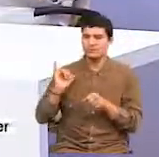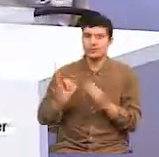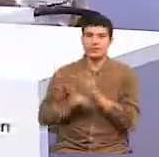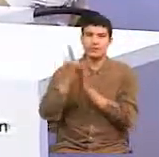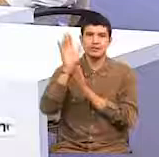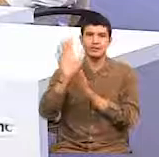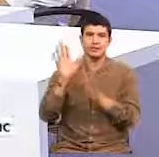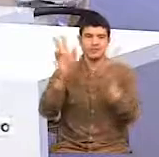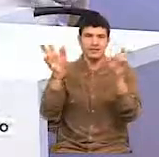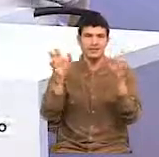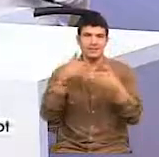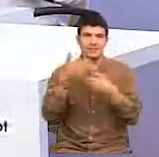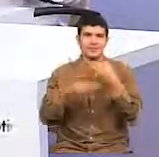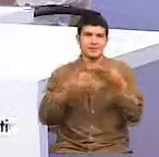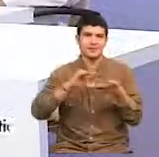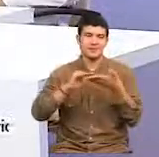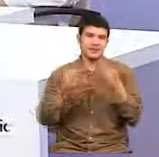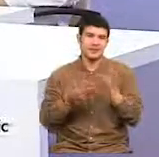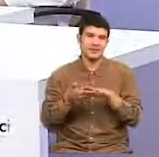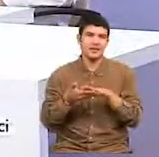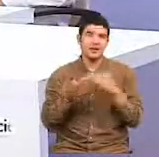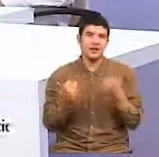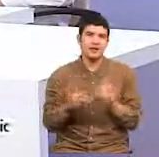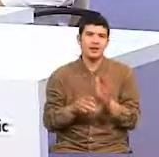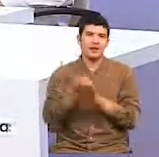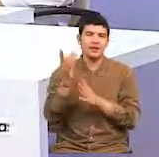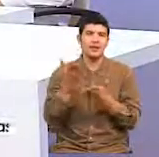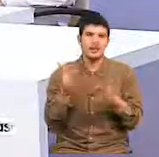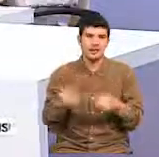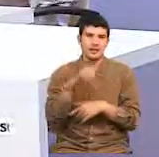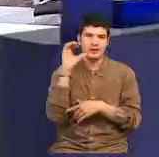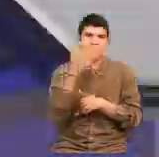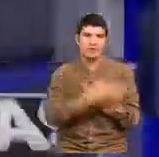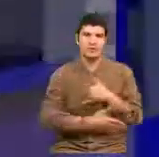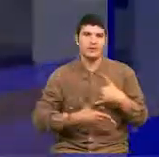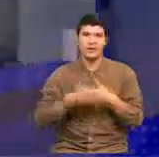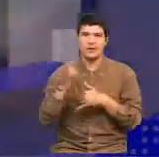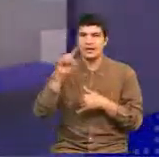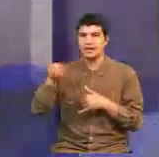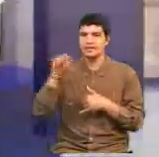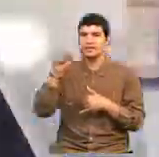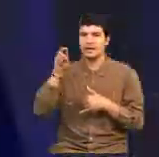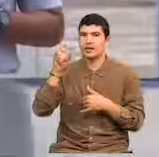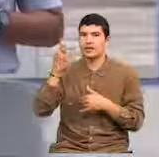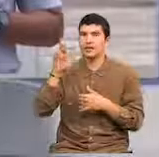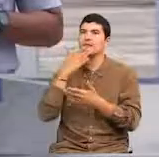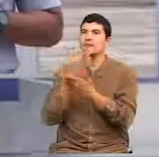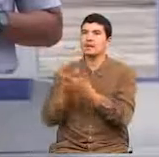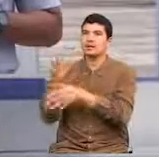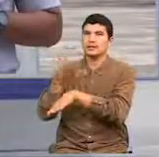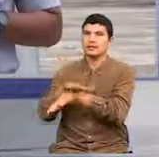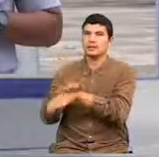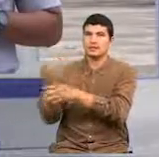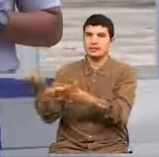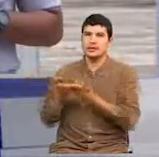marco de ese proceso o procesos de paz que se llevan a cabo en nuestro país. Samir, muy buenas tardes y adelante usted con la información, por